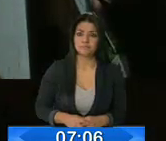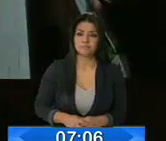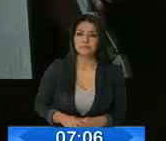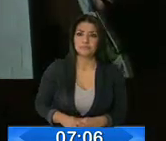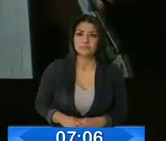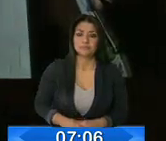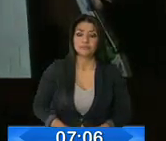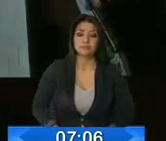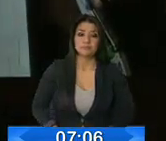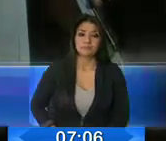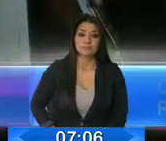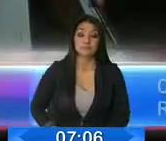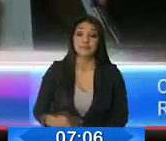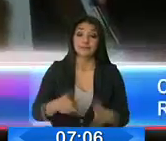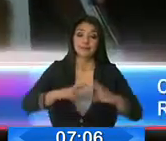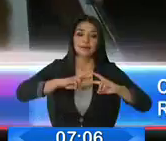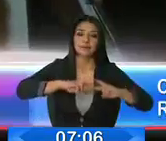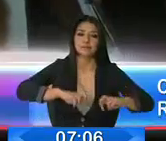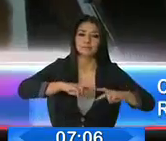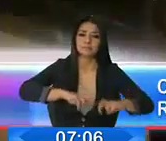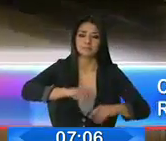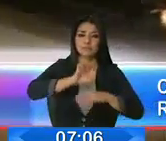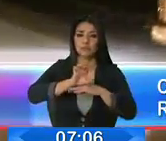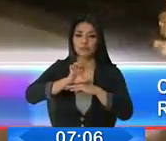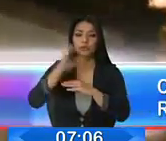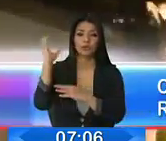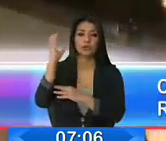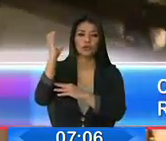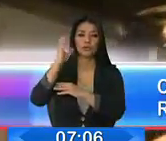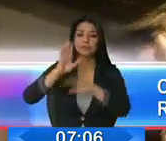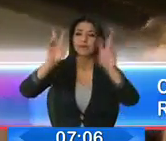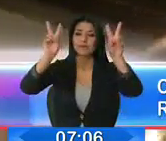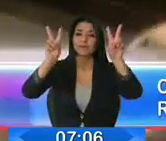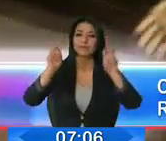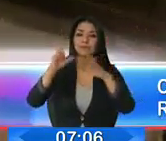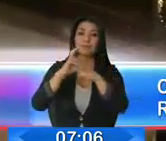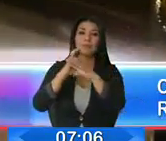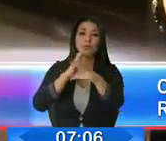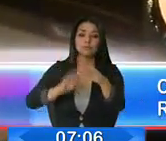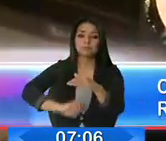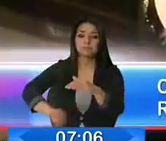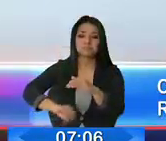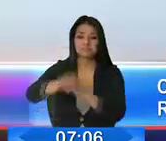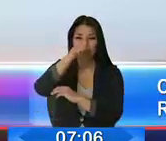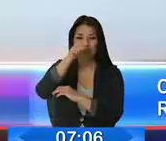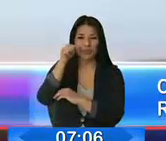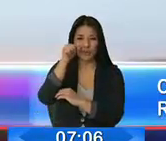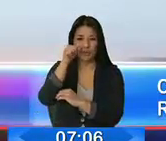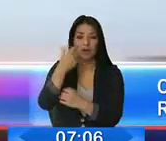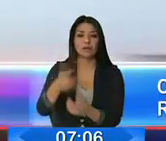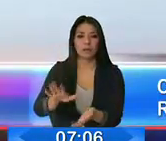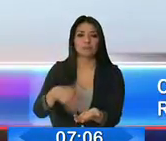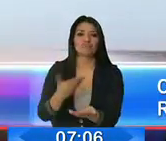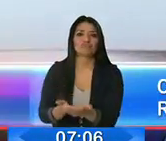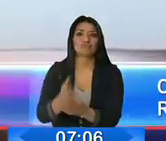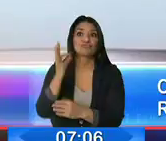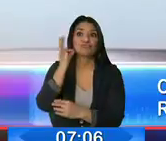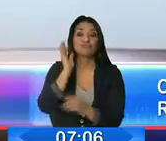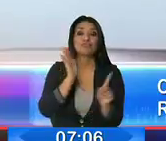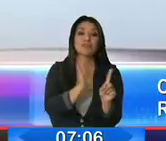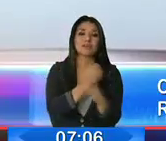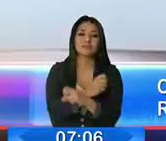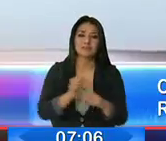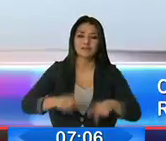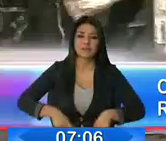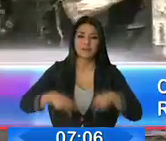Tras las investigaciones conjuntas que lleva Ecuador y Colombia con respecto al caso de los narcobuses, llegó a Cali Yasmín Montoya,